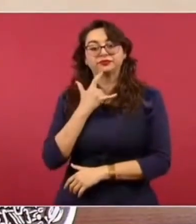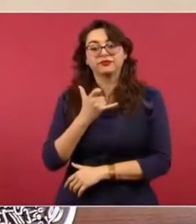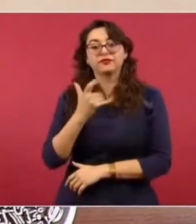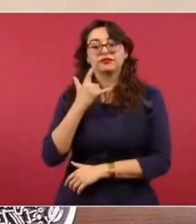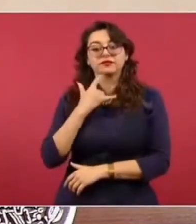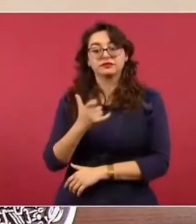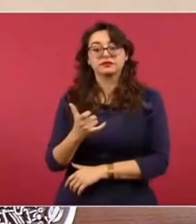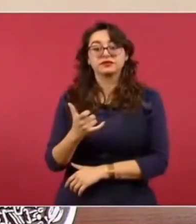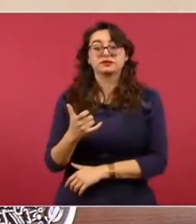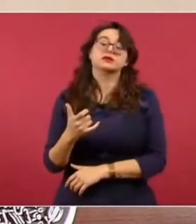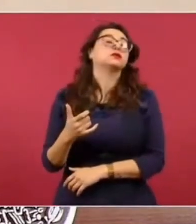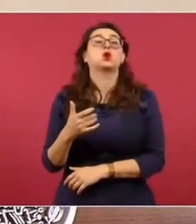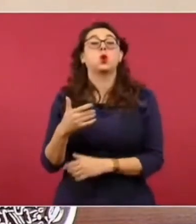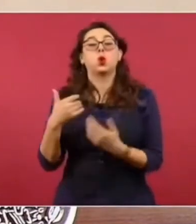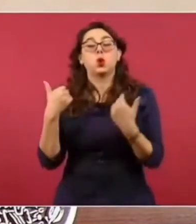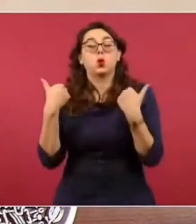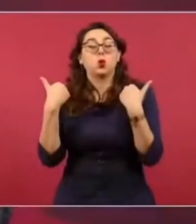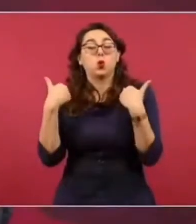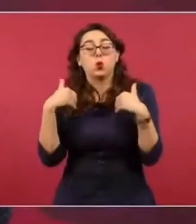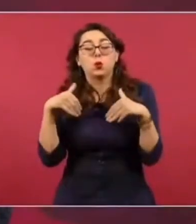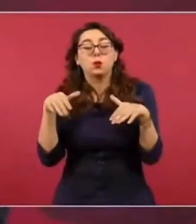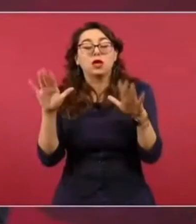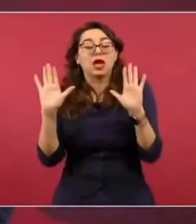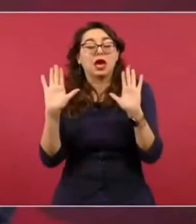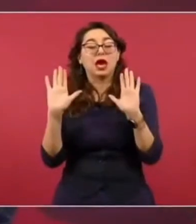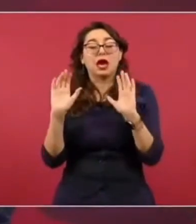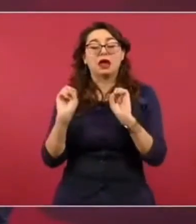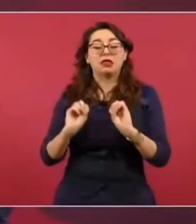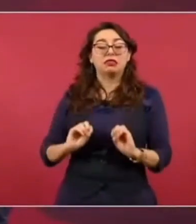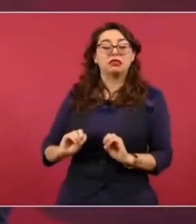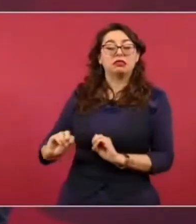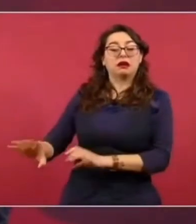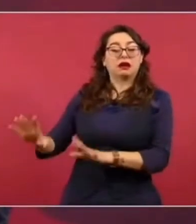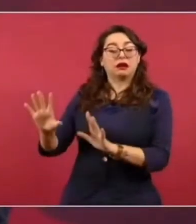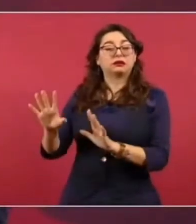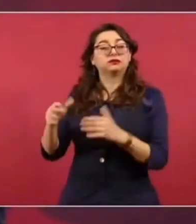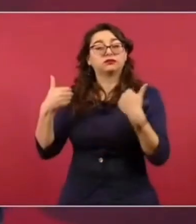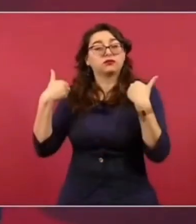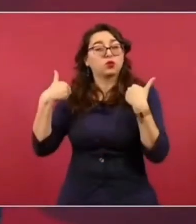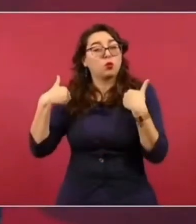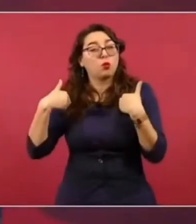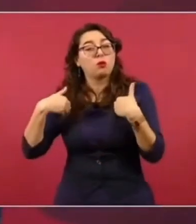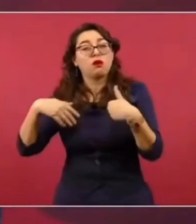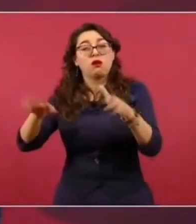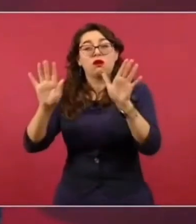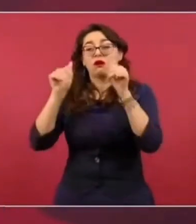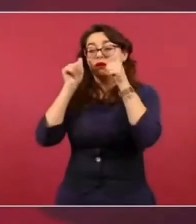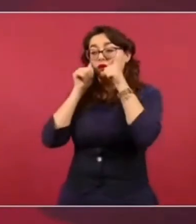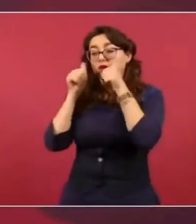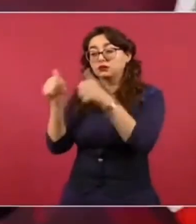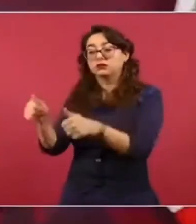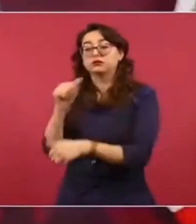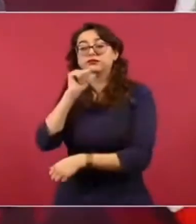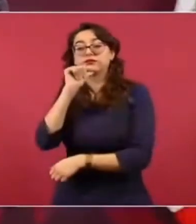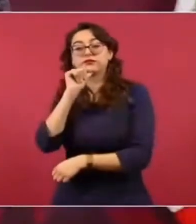en un 20% de generación de energía por parte de la Comisión Federal de Electricidad.